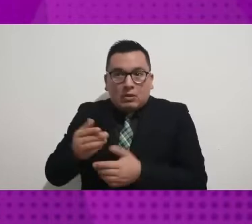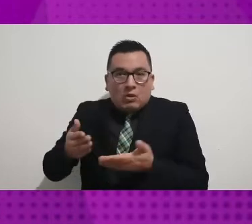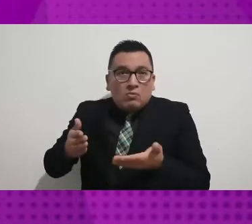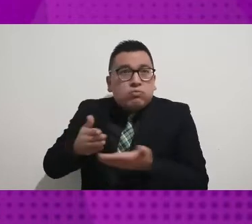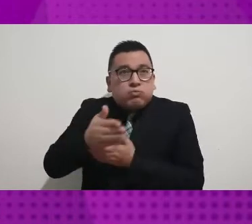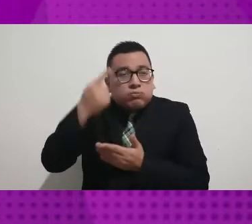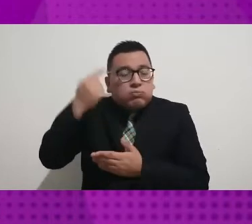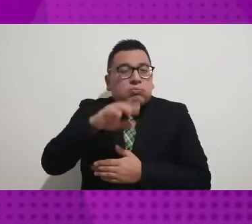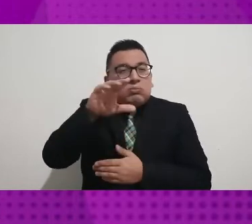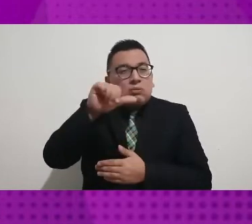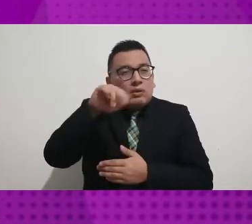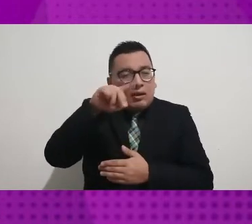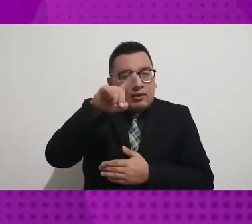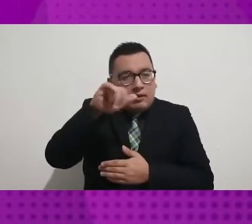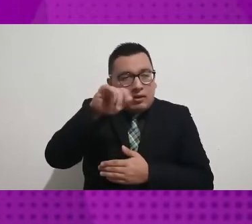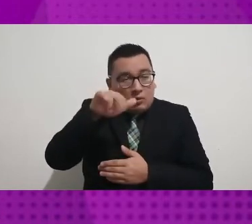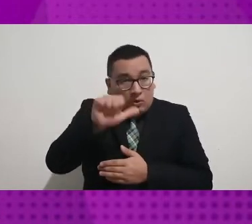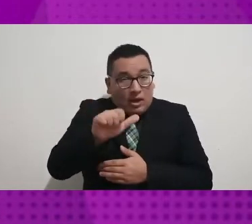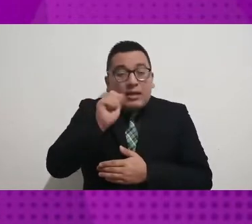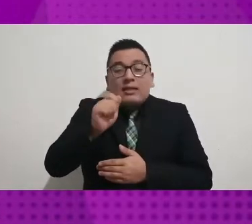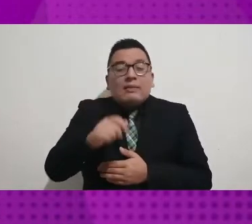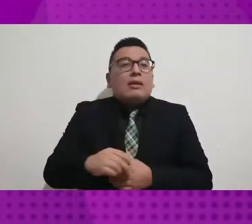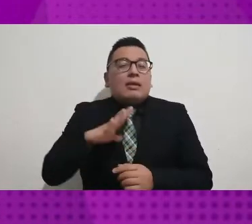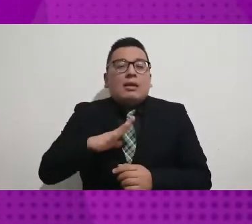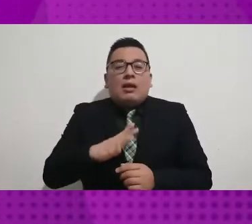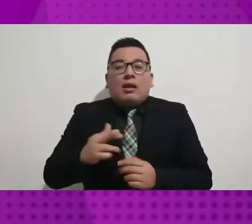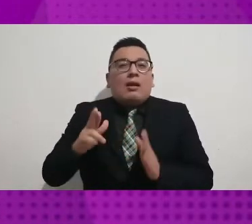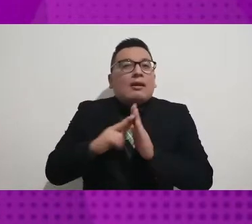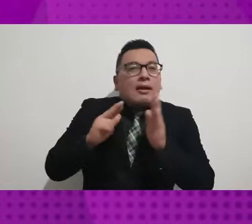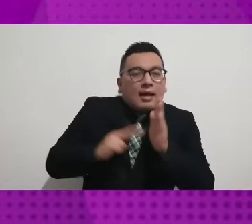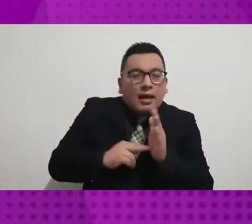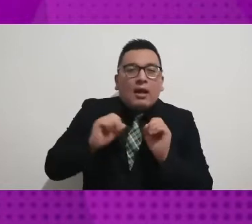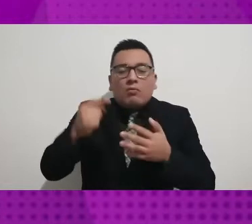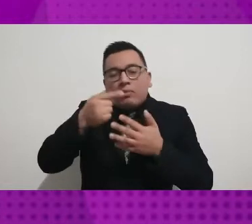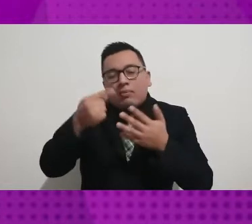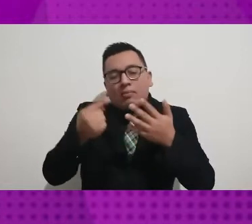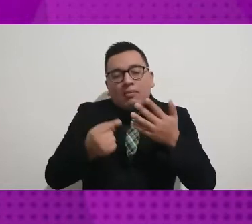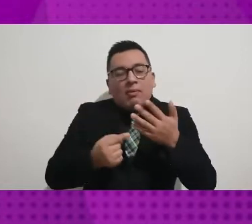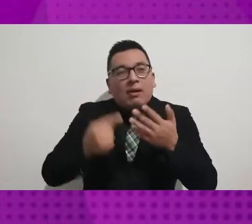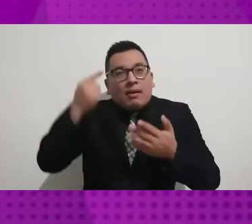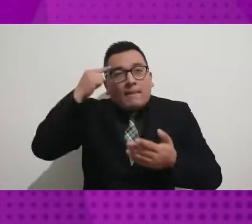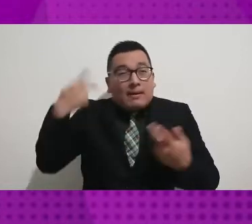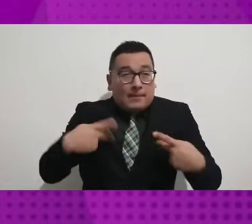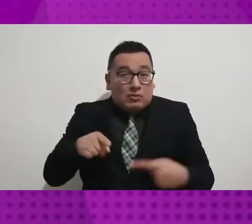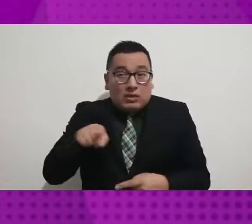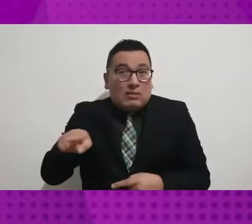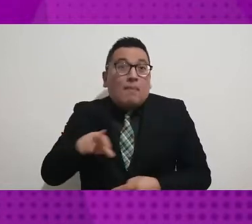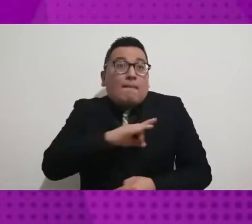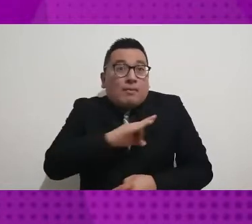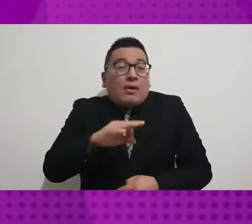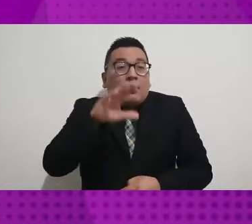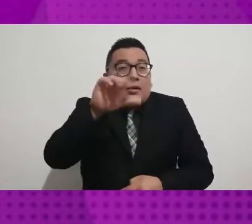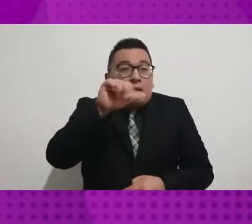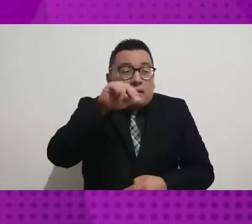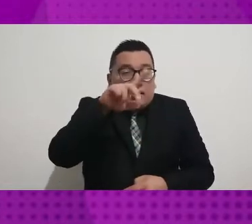candidatura. Son la serie de reglas, de pasos, de etapas, de fases que significan que un ciudadano se convierte en